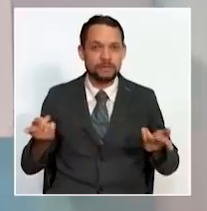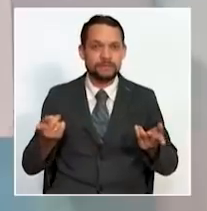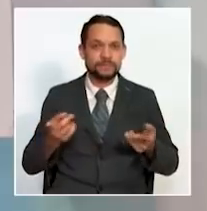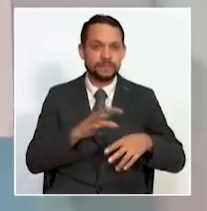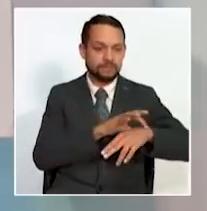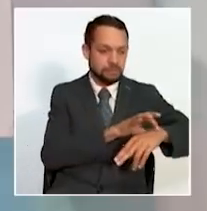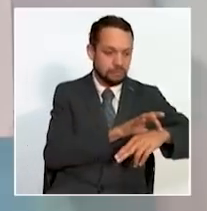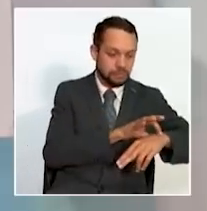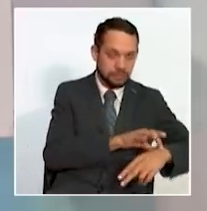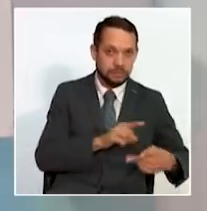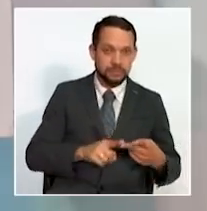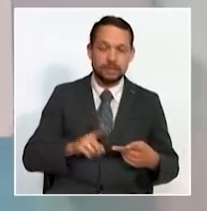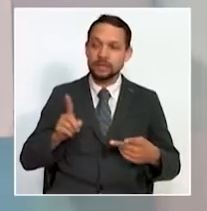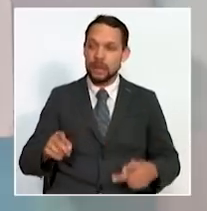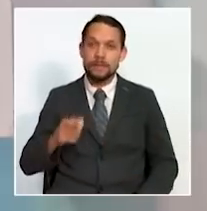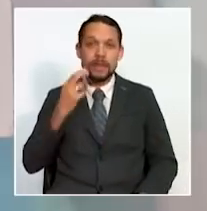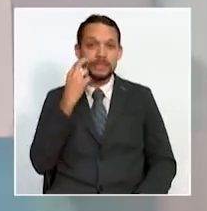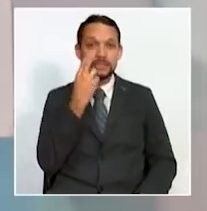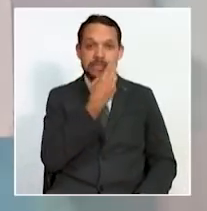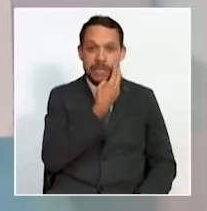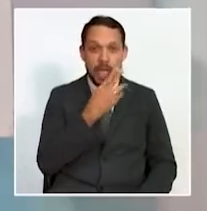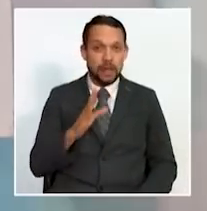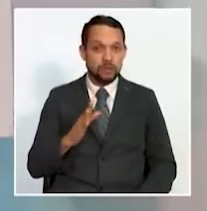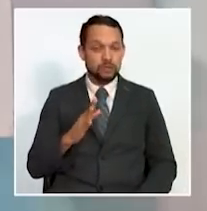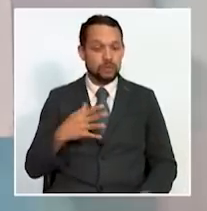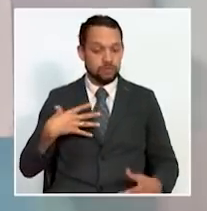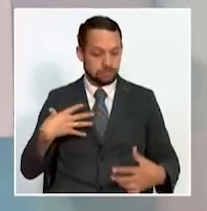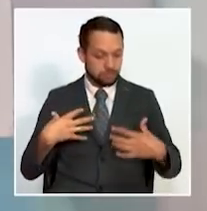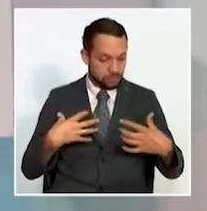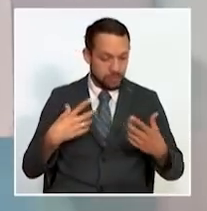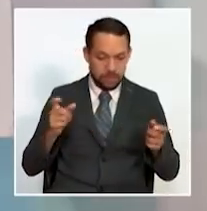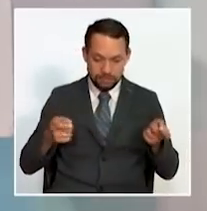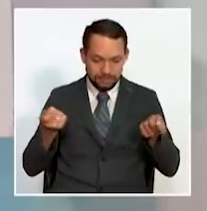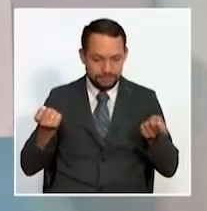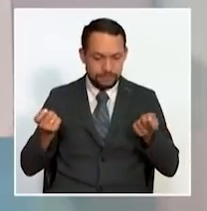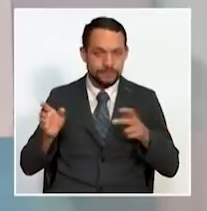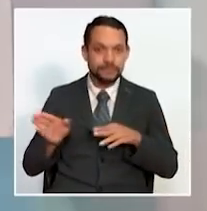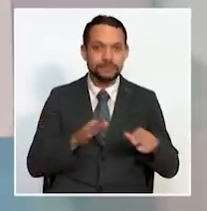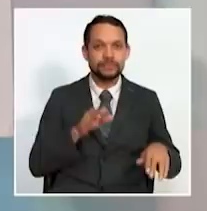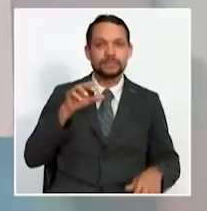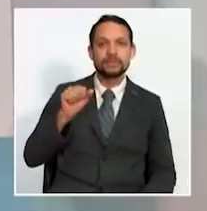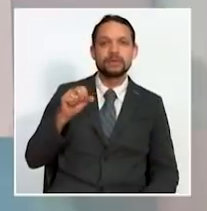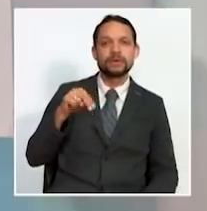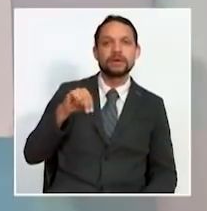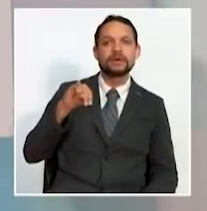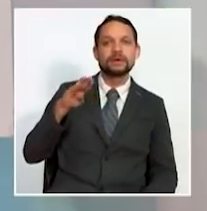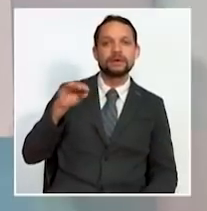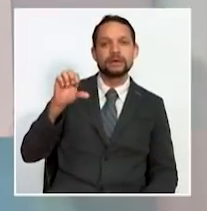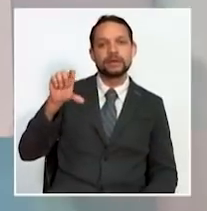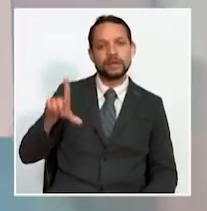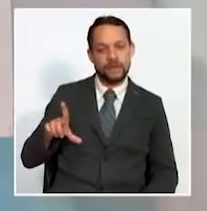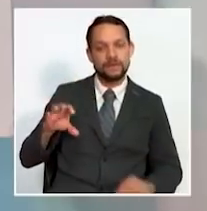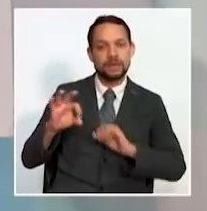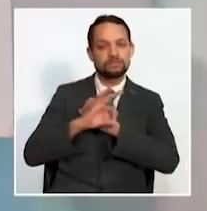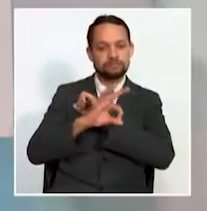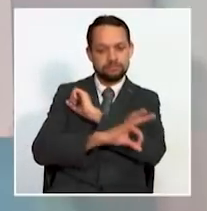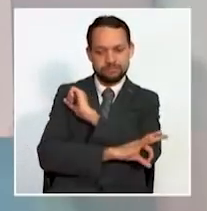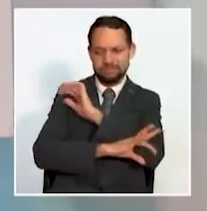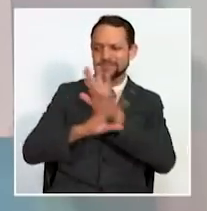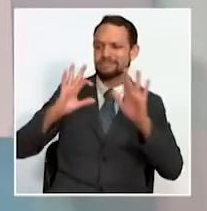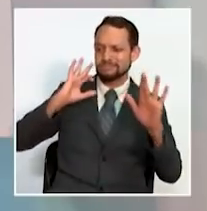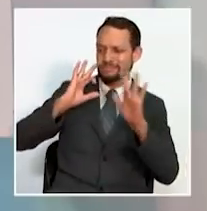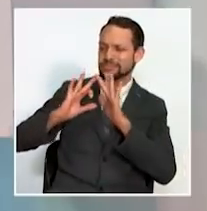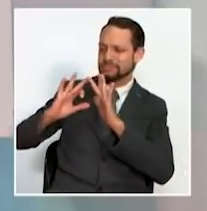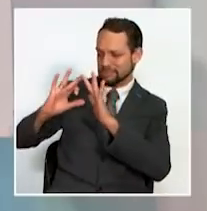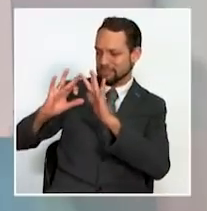haga examen de seno de una vez. Y después estaba el doctor Aníbal en la parte de psicoterapia con todo el grupo de psicoterapeutas que tenemos, porque